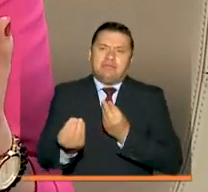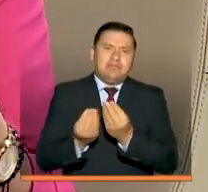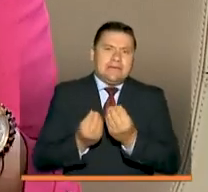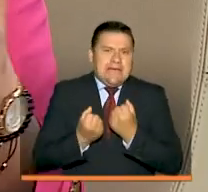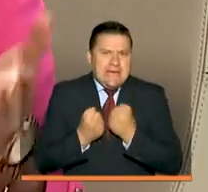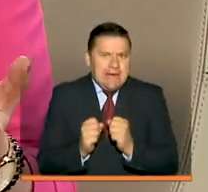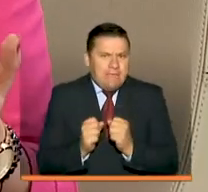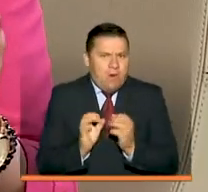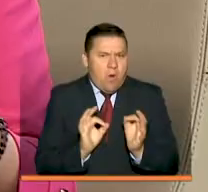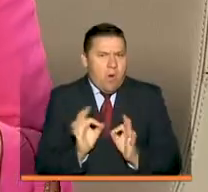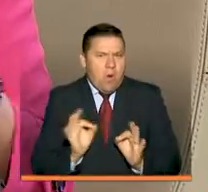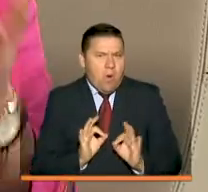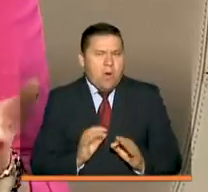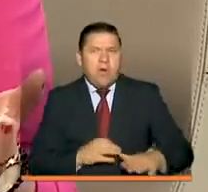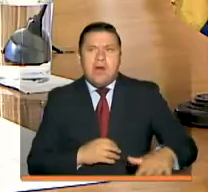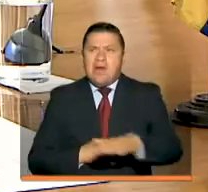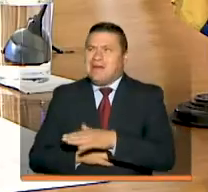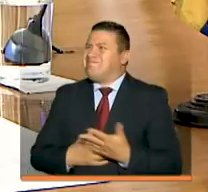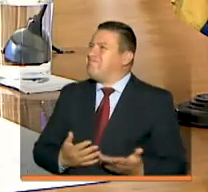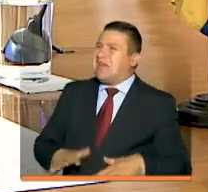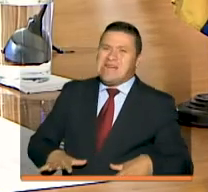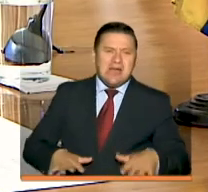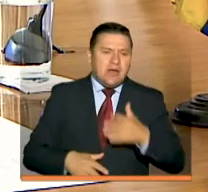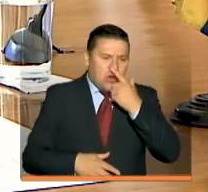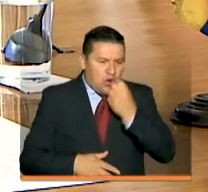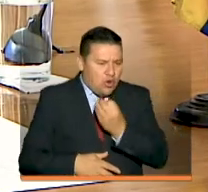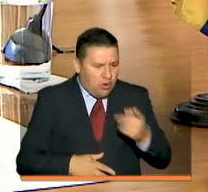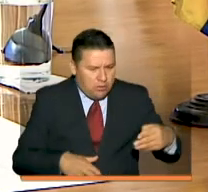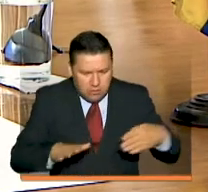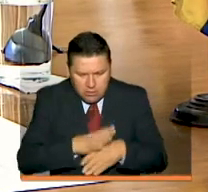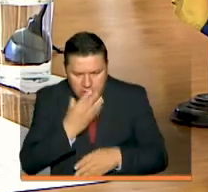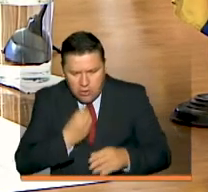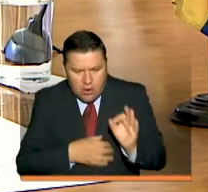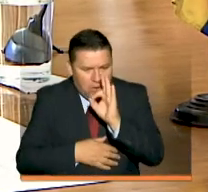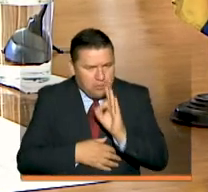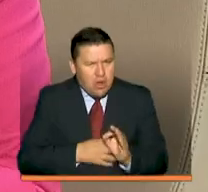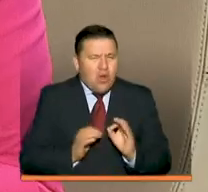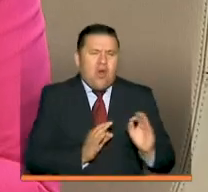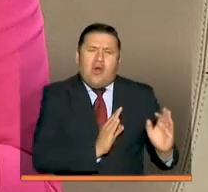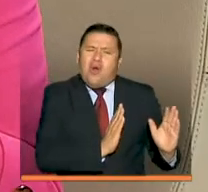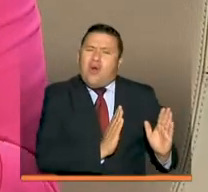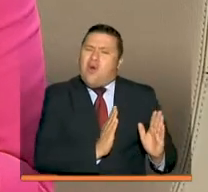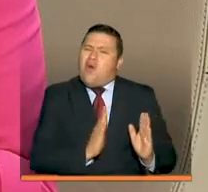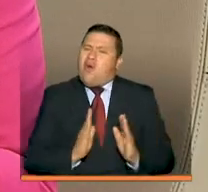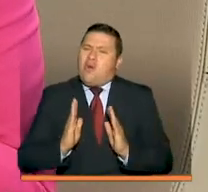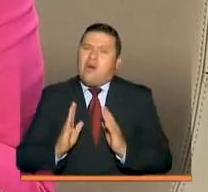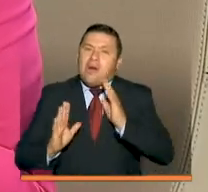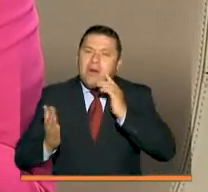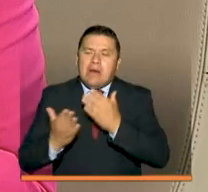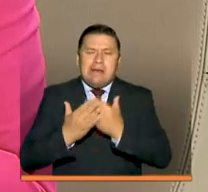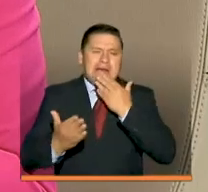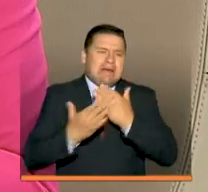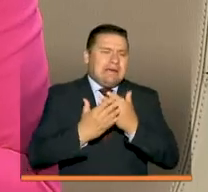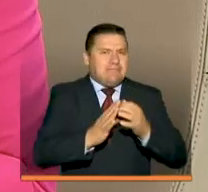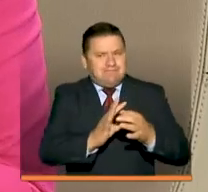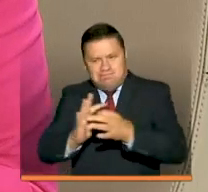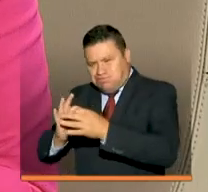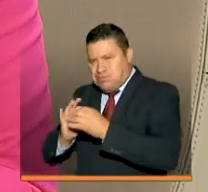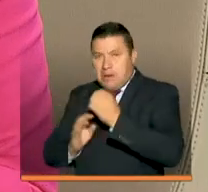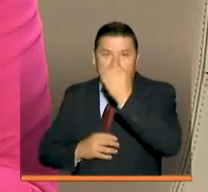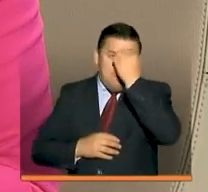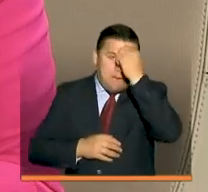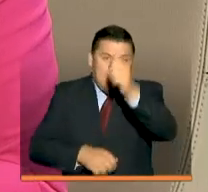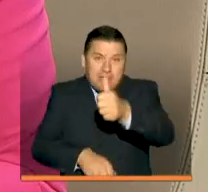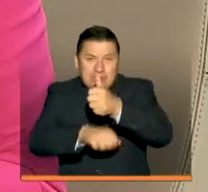el esfuerzo porque las condiciones, porque el número de niños también lo dan. Así que la invitación de verdad aquí es hacer equipo, agradecerle muchísimo a los maestros